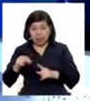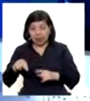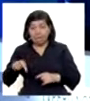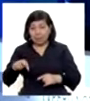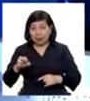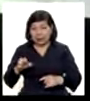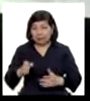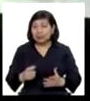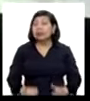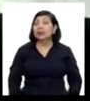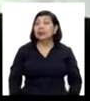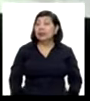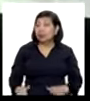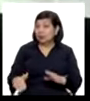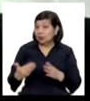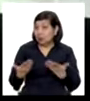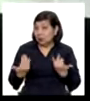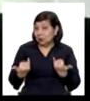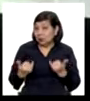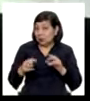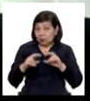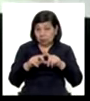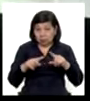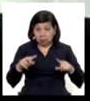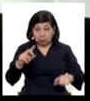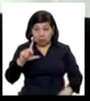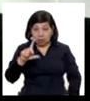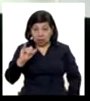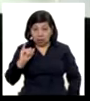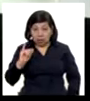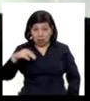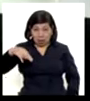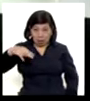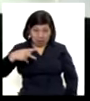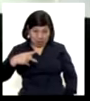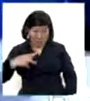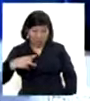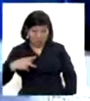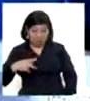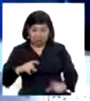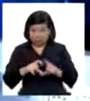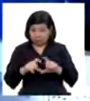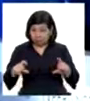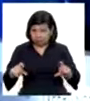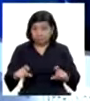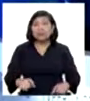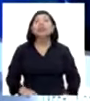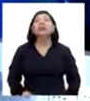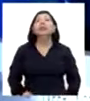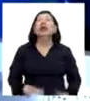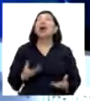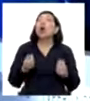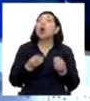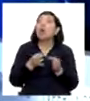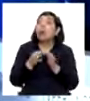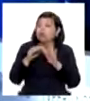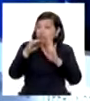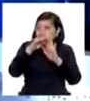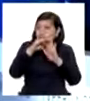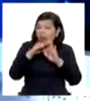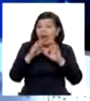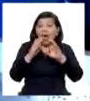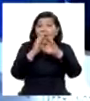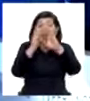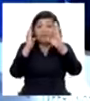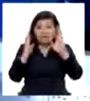@ocitran.gob.pe. Pero digamos que en la página web de Ocitran hay un link que me lleva... Sí, hay un link en la página que la lleva a las bases y a la ficha.